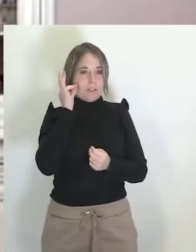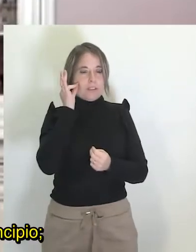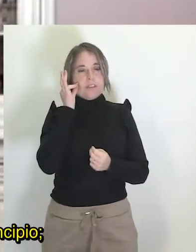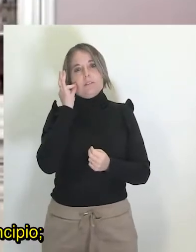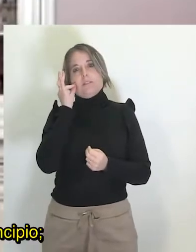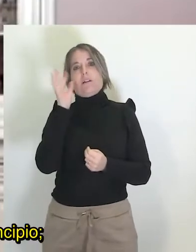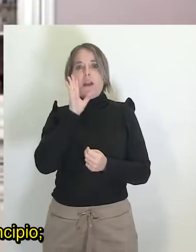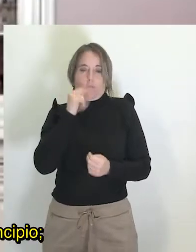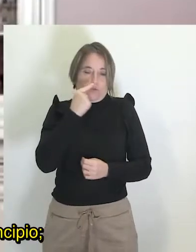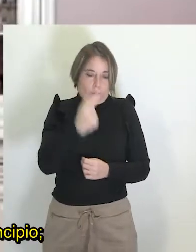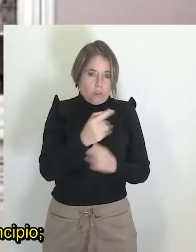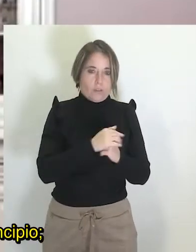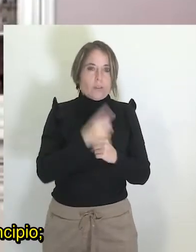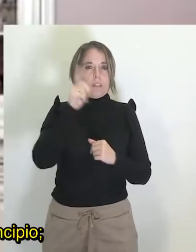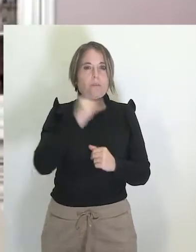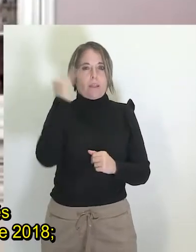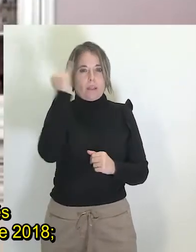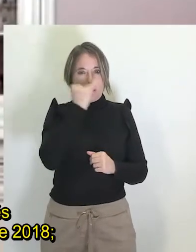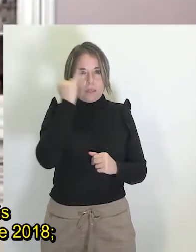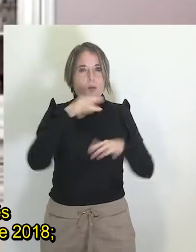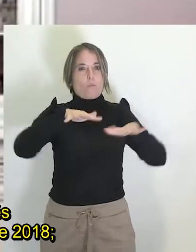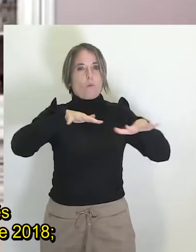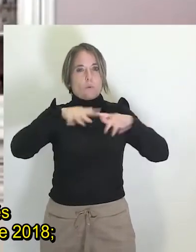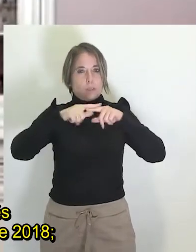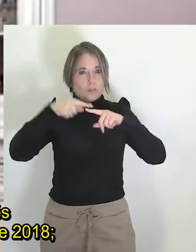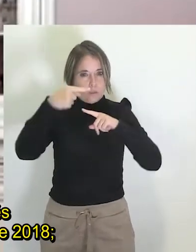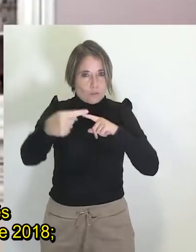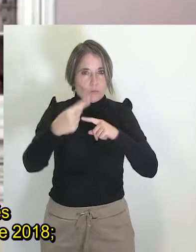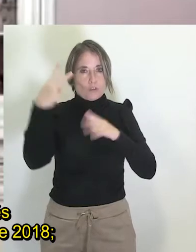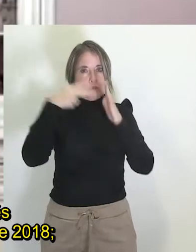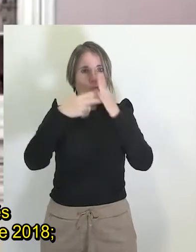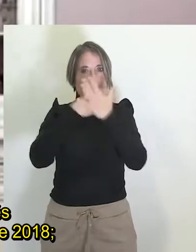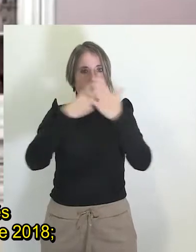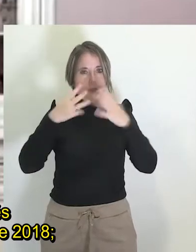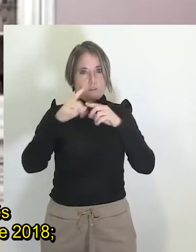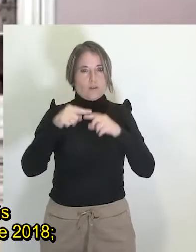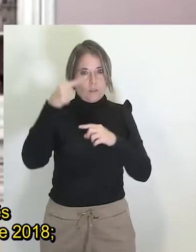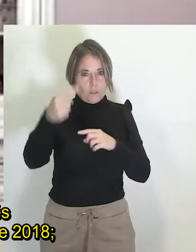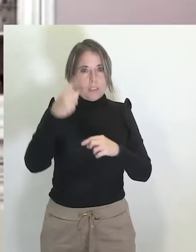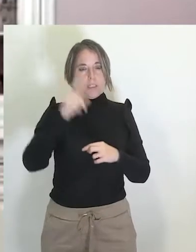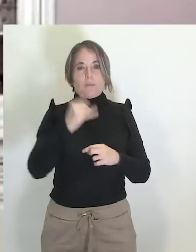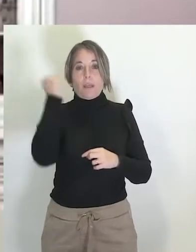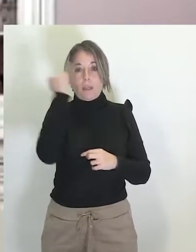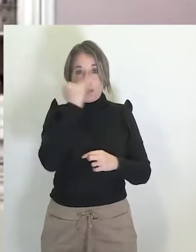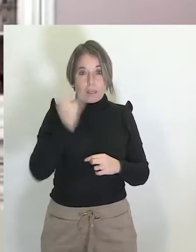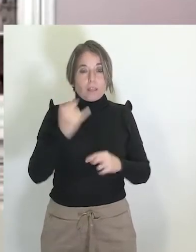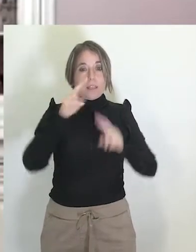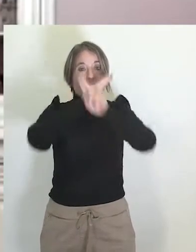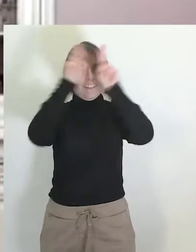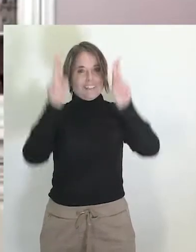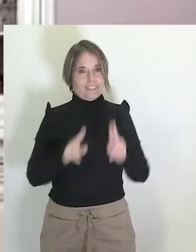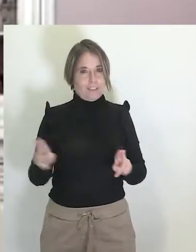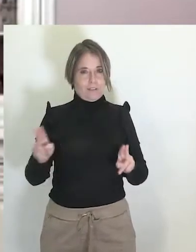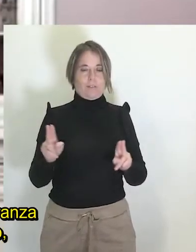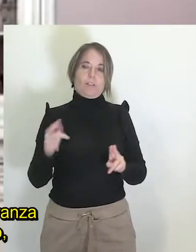de los feminicidios desde el principio, de la invisibilización después de los movimientos desde abril de 2018, de la invisibilización a nivel